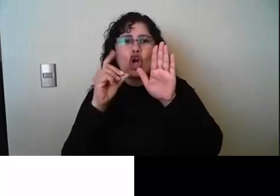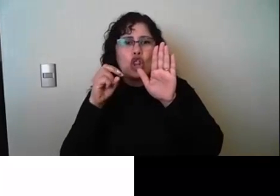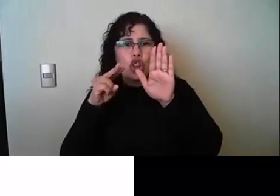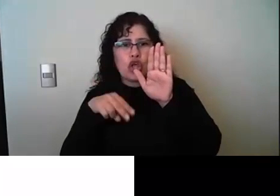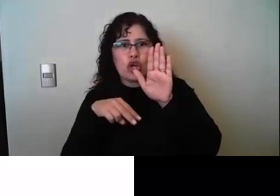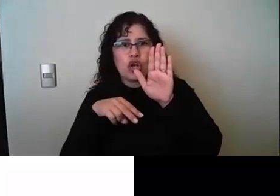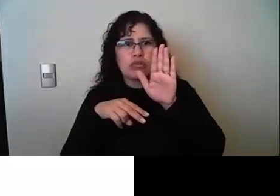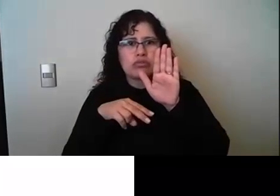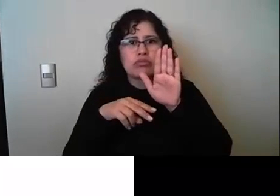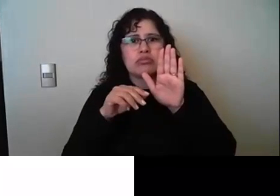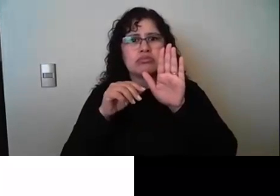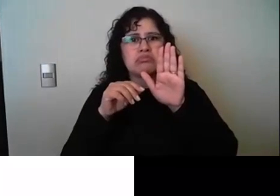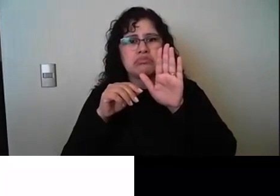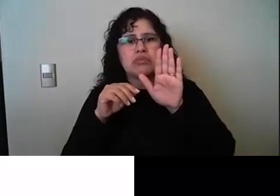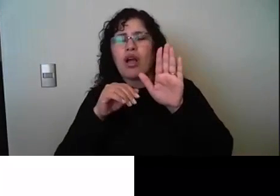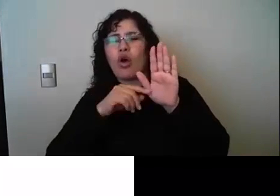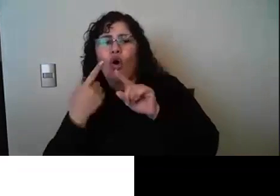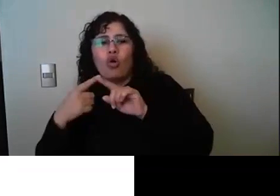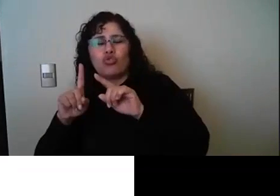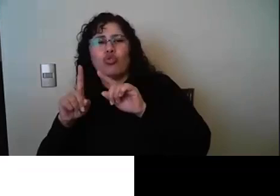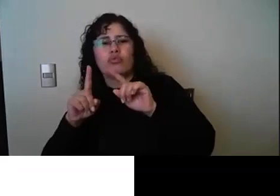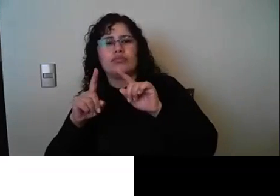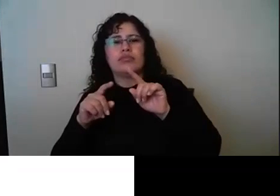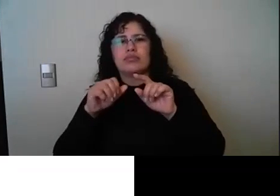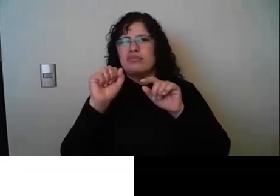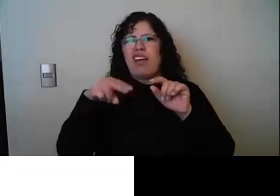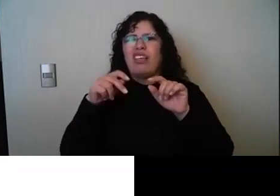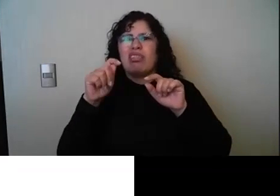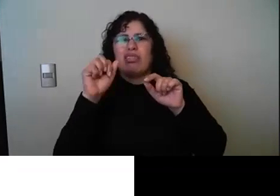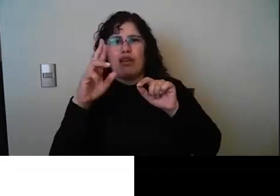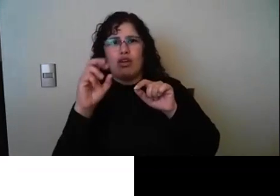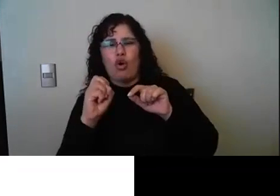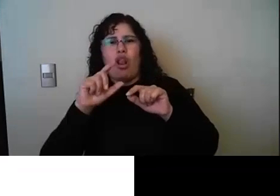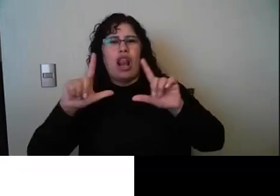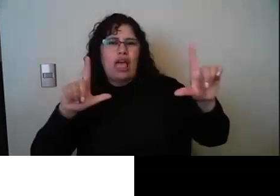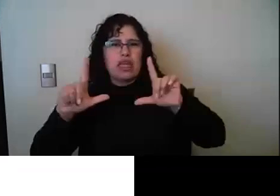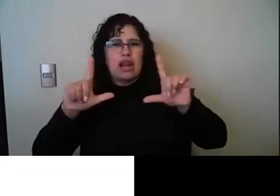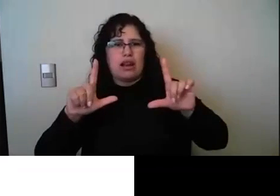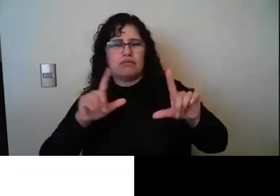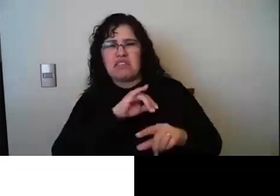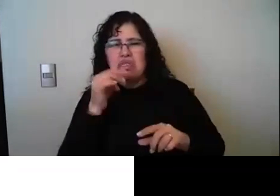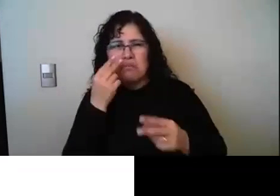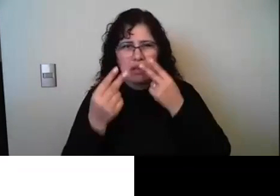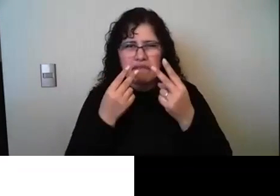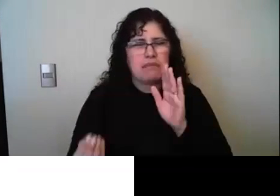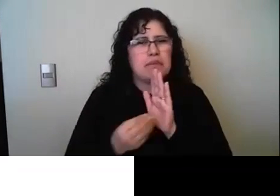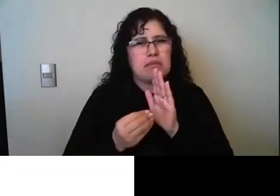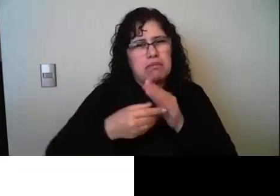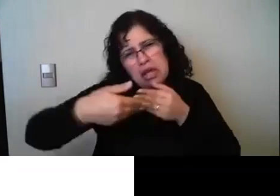sistema anterolateral. Luego aquí se asocian otros elementos que vamos a ver más adelante